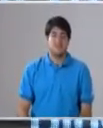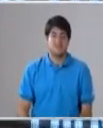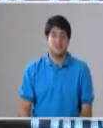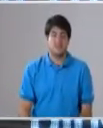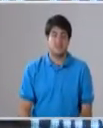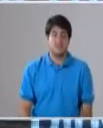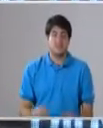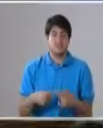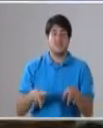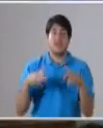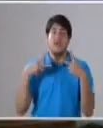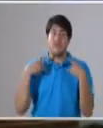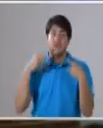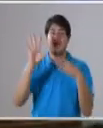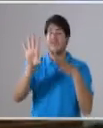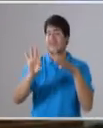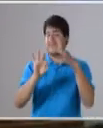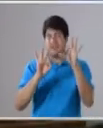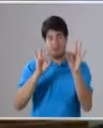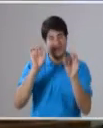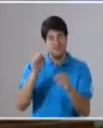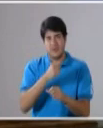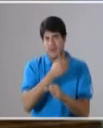pero hay unos himnos, hermano,